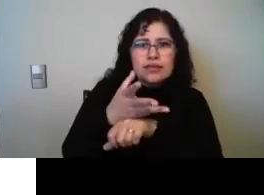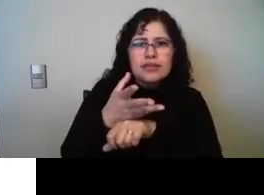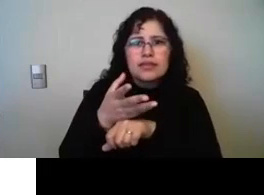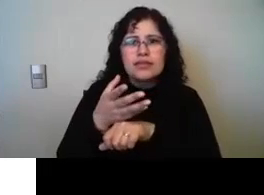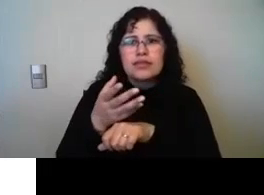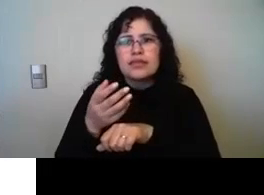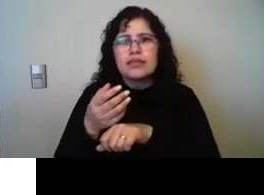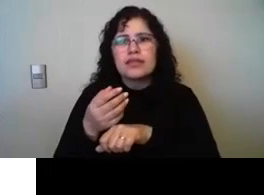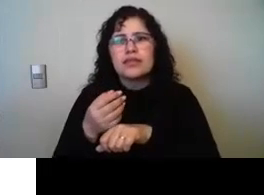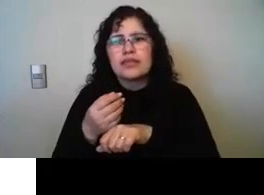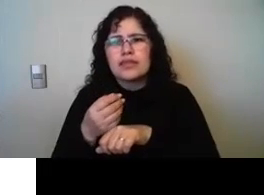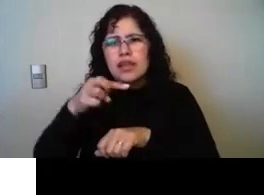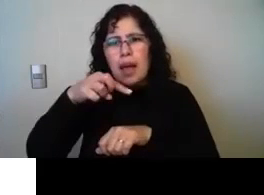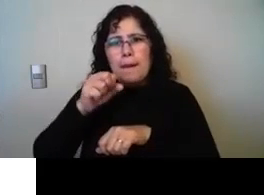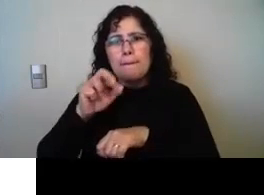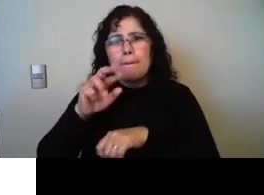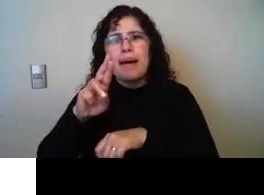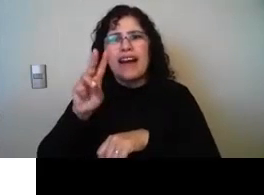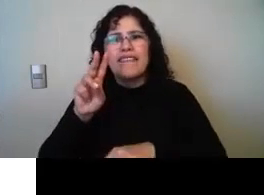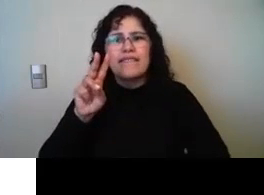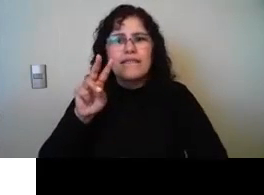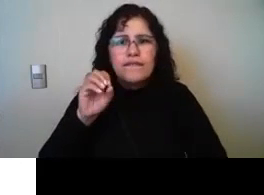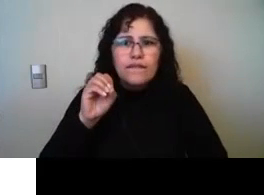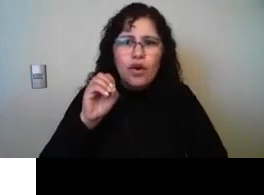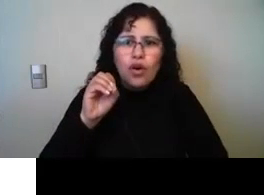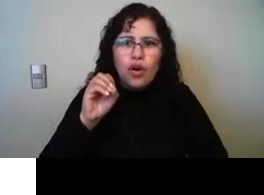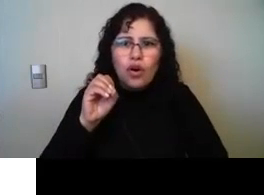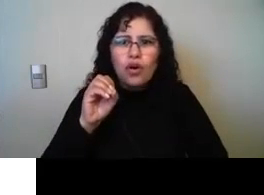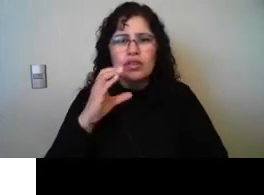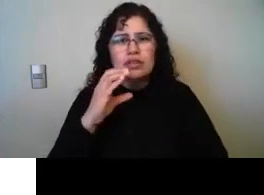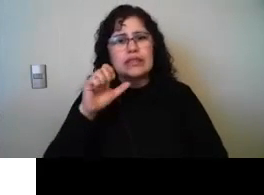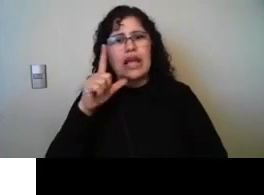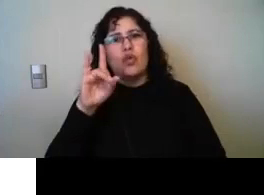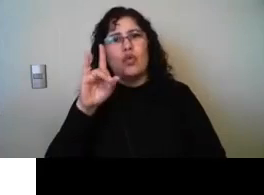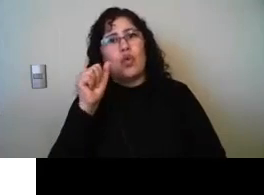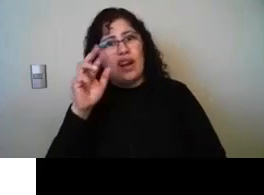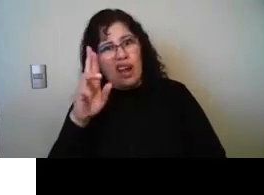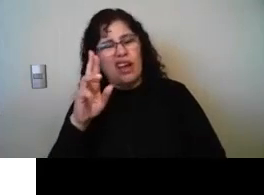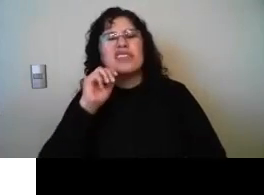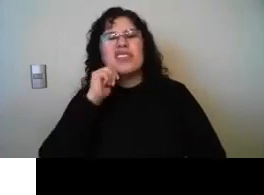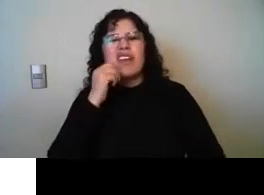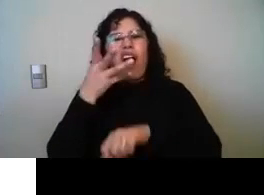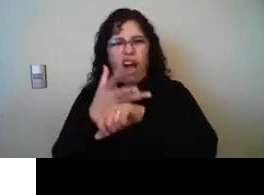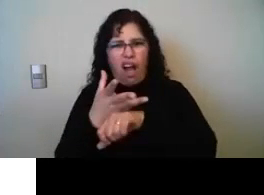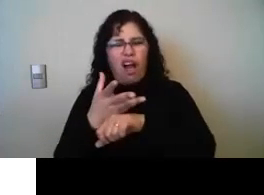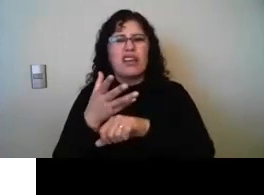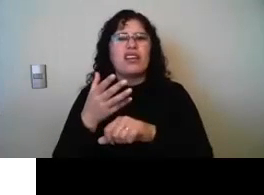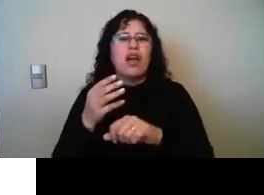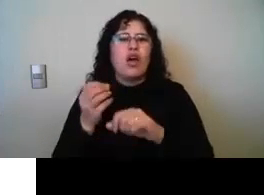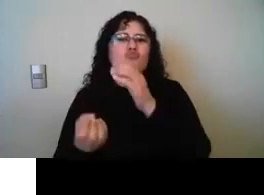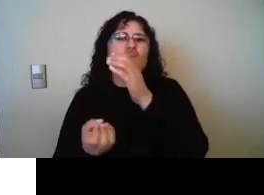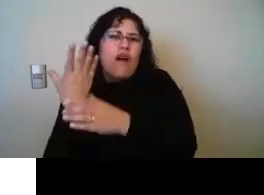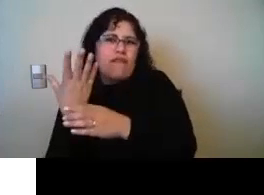al igual que el núcleo rojo, hay una porción más nueva y otra más antigua. Y la proyección